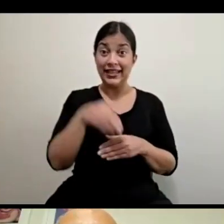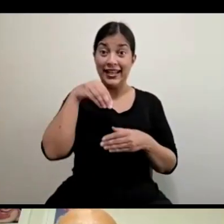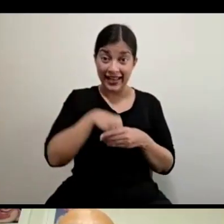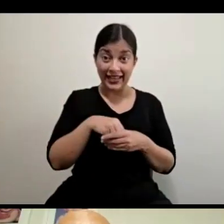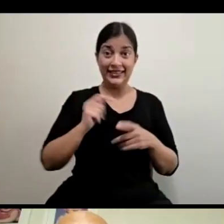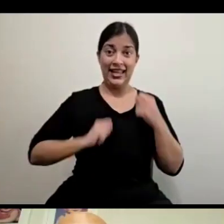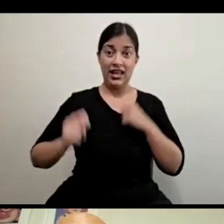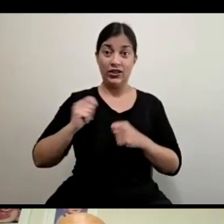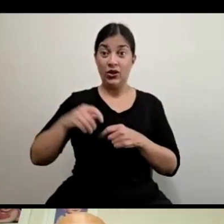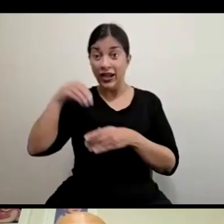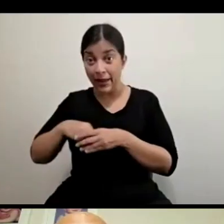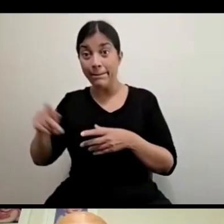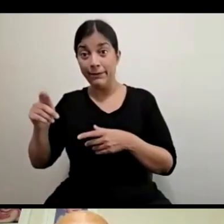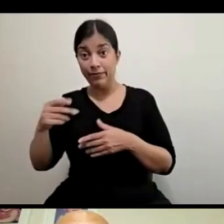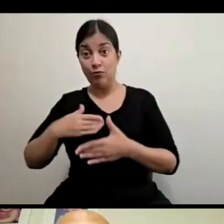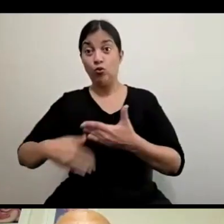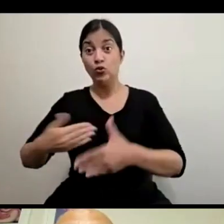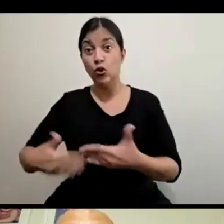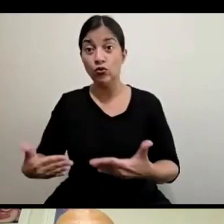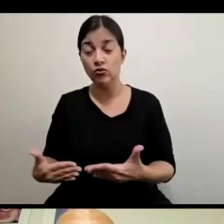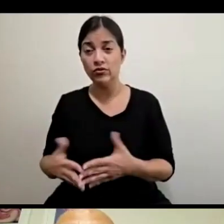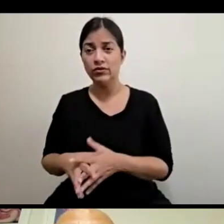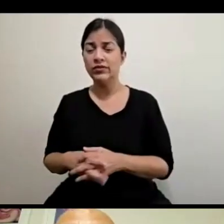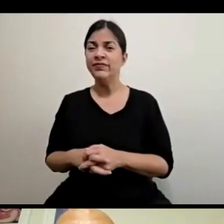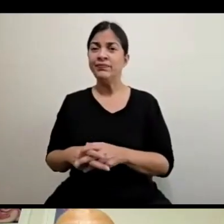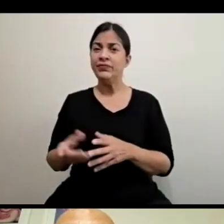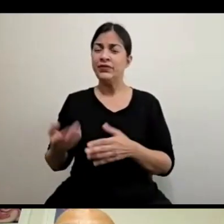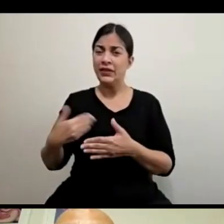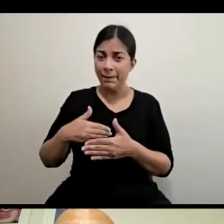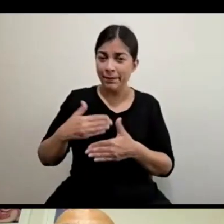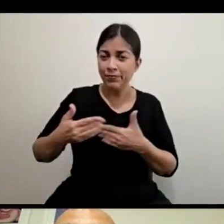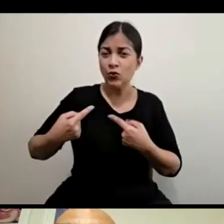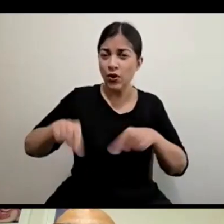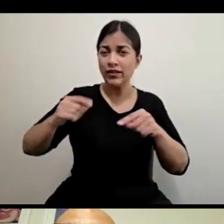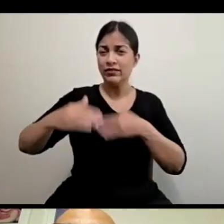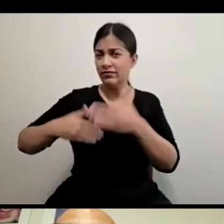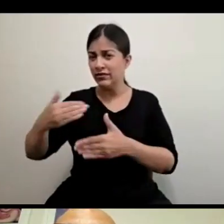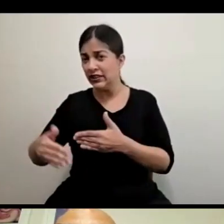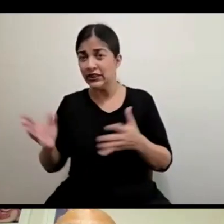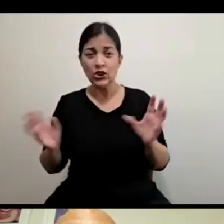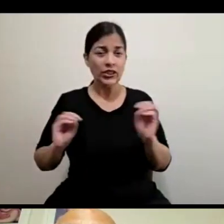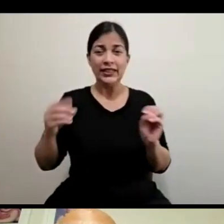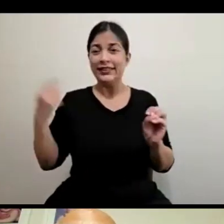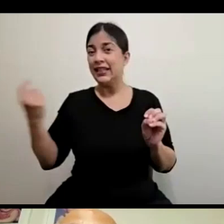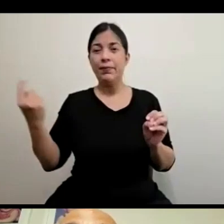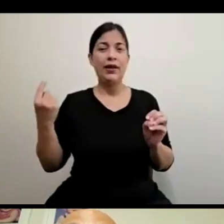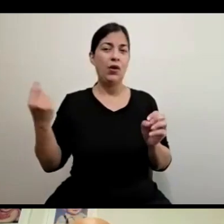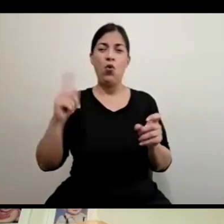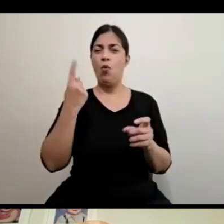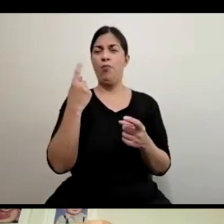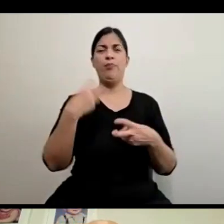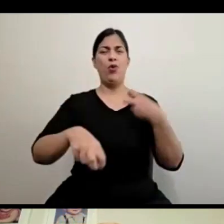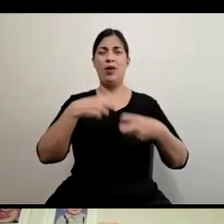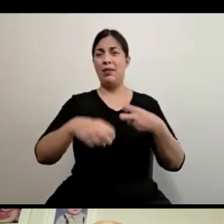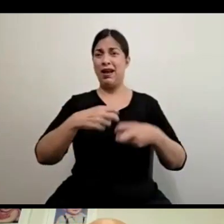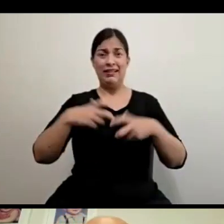ese momento, en el jocheo del montaje, siempre hay un problema gigante que no se puede resolver